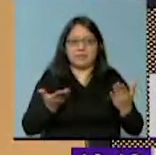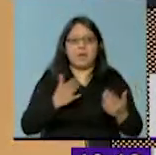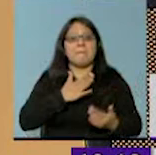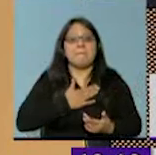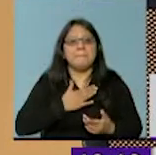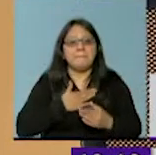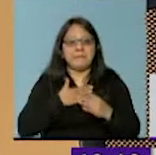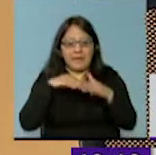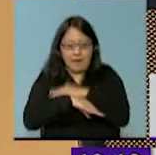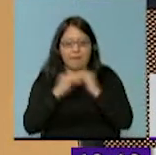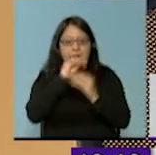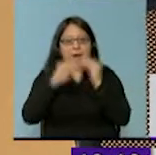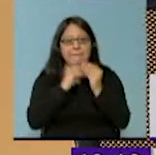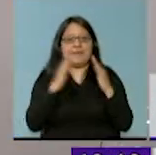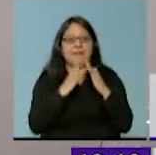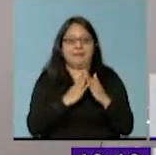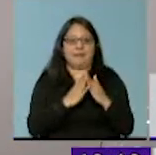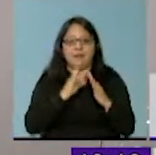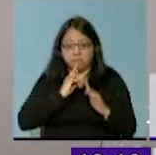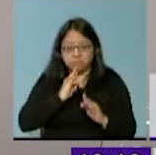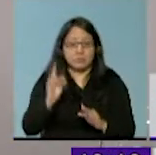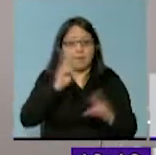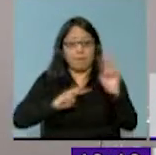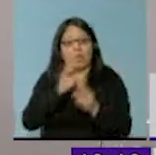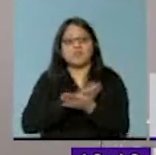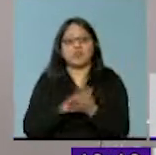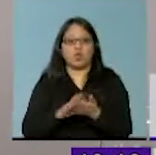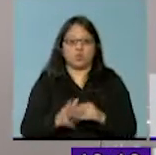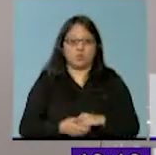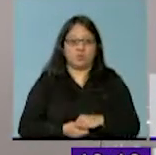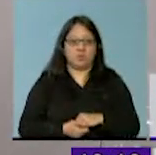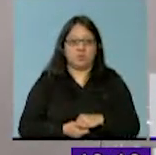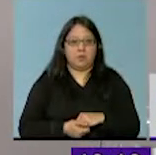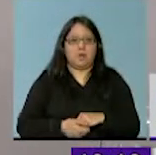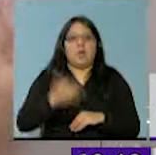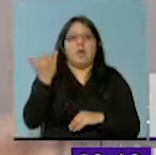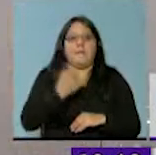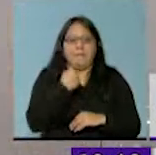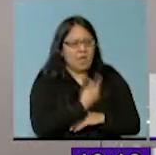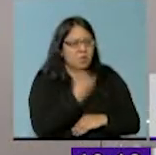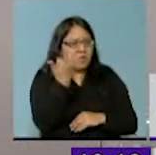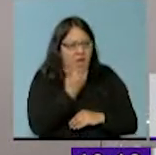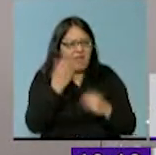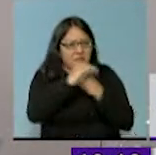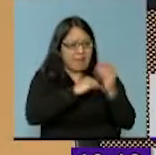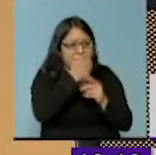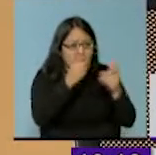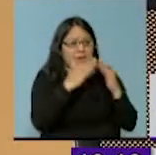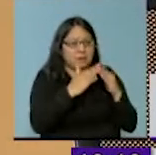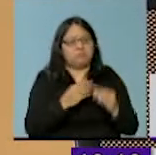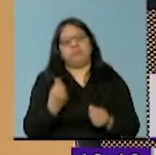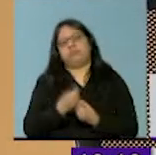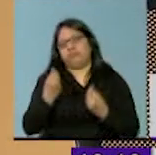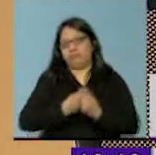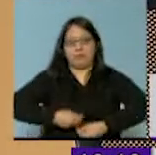a tu familia dentro de una vivienda. ¿Queda gente que todavía no recibió la vivienda? Queda un montón de gente que reclamó. El tema de Emilio Cayo,